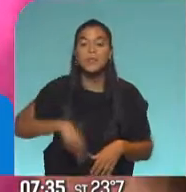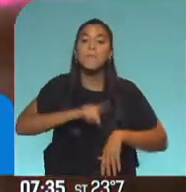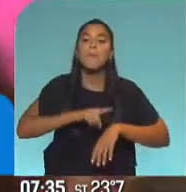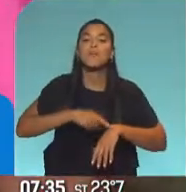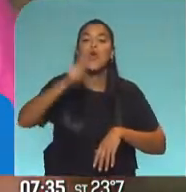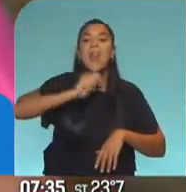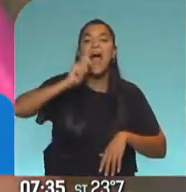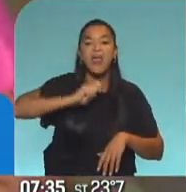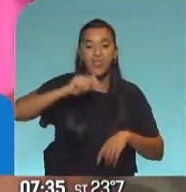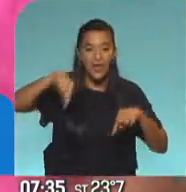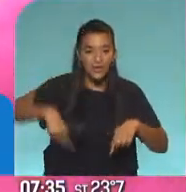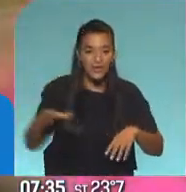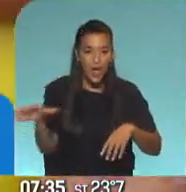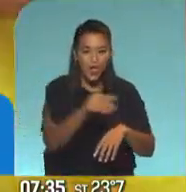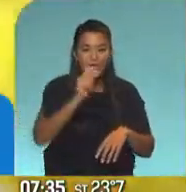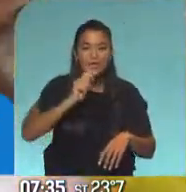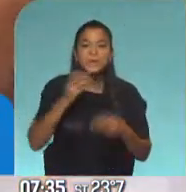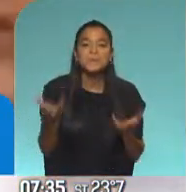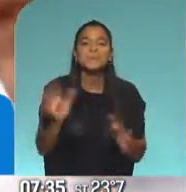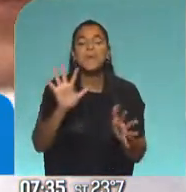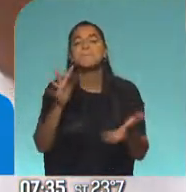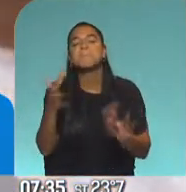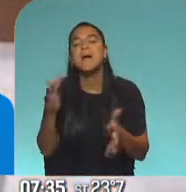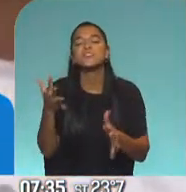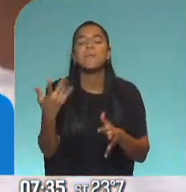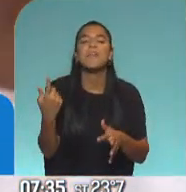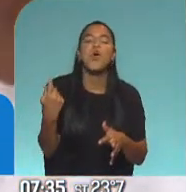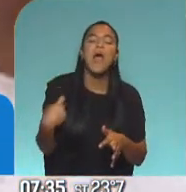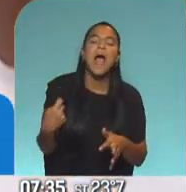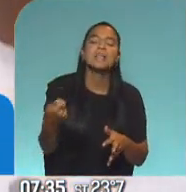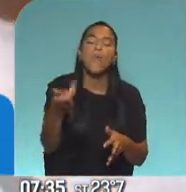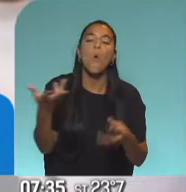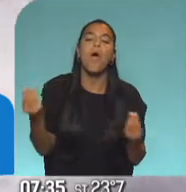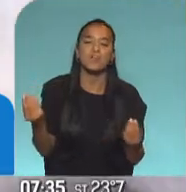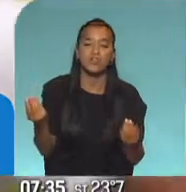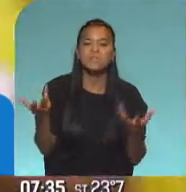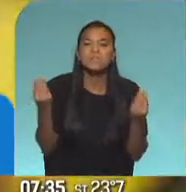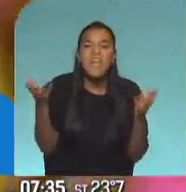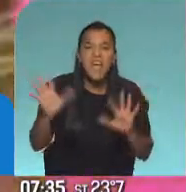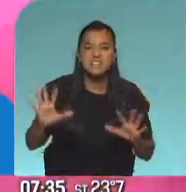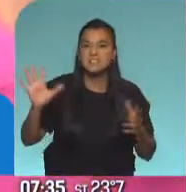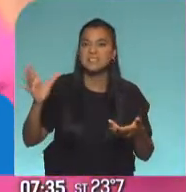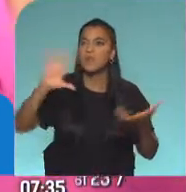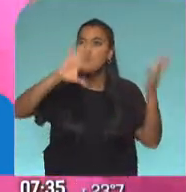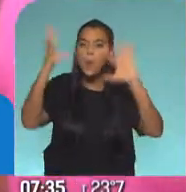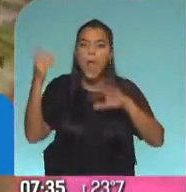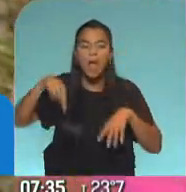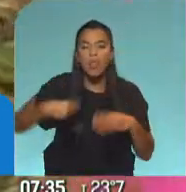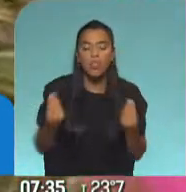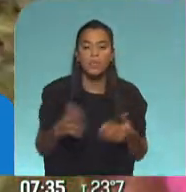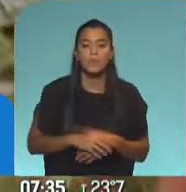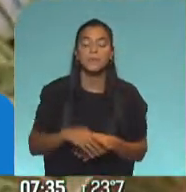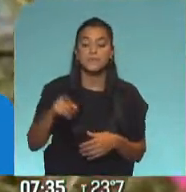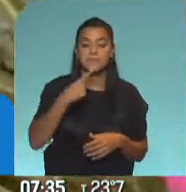están todos tomando helado. A ver, ¿cuánto más o menos se gasta y qué se hace un día de lluvia en la costa? Mira, es el último